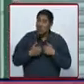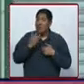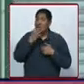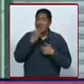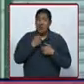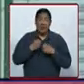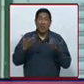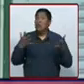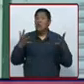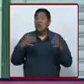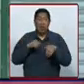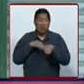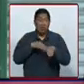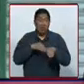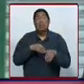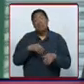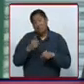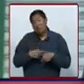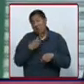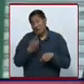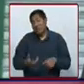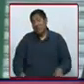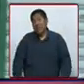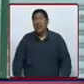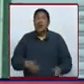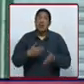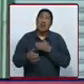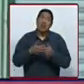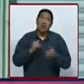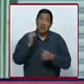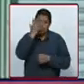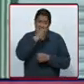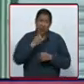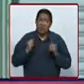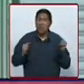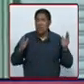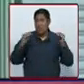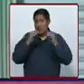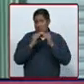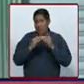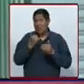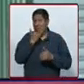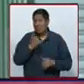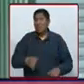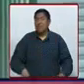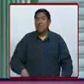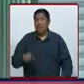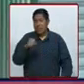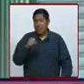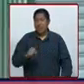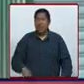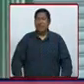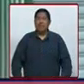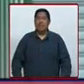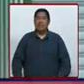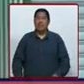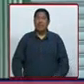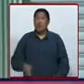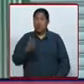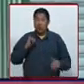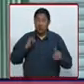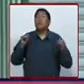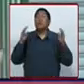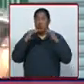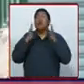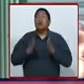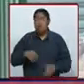extrañan prácticamente, ellos también están acostumbrados. Pues eso es nuestra linda La Paz, la queremos harto y hay que seguir adelante. ¿Usted es paseño?